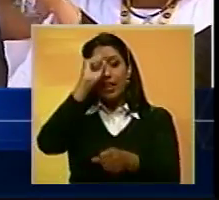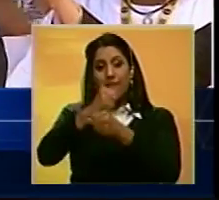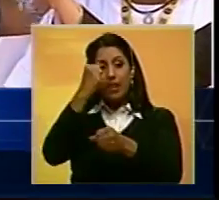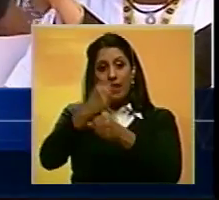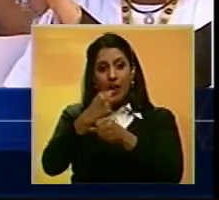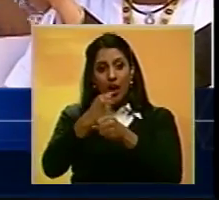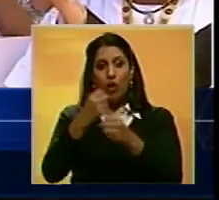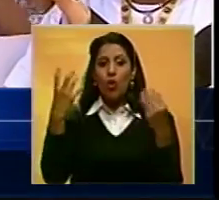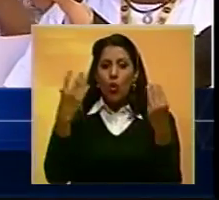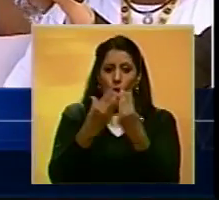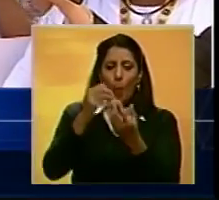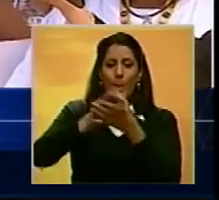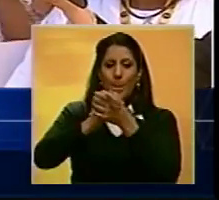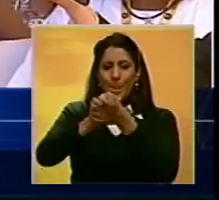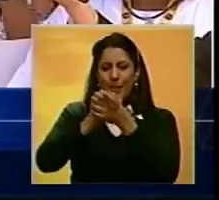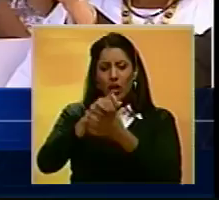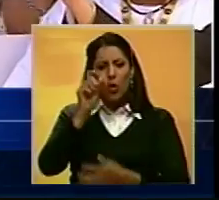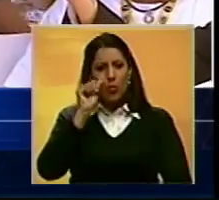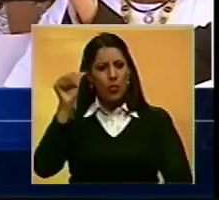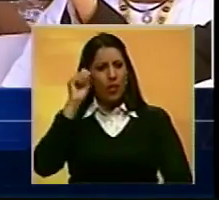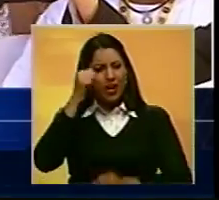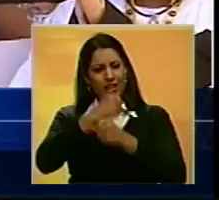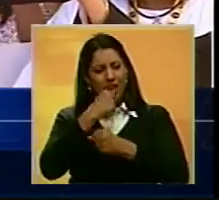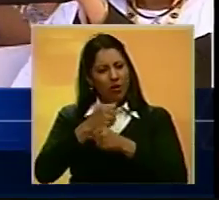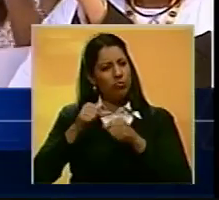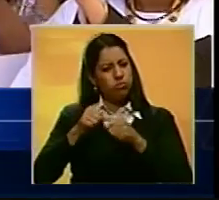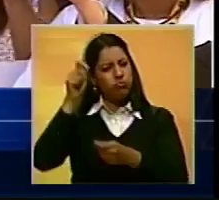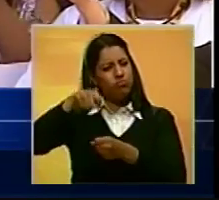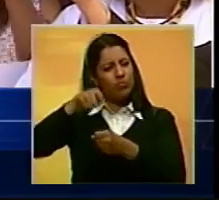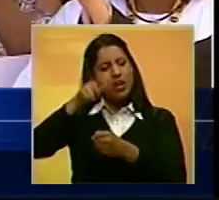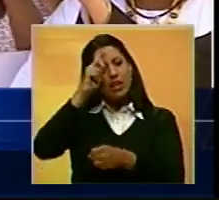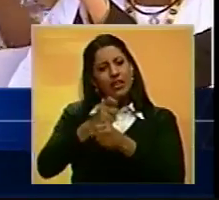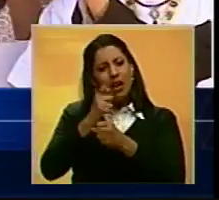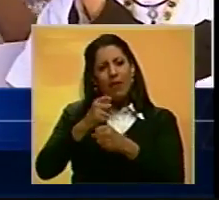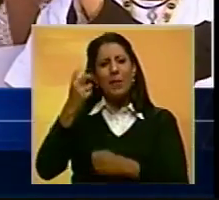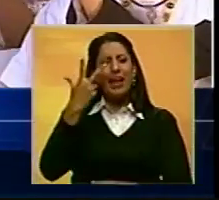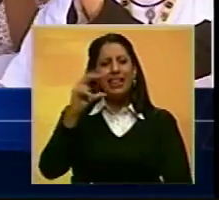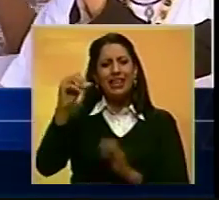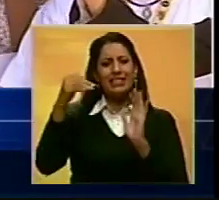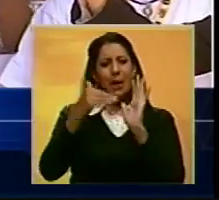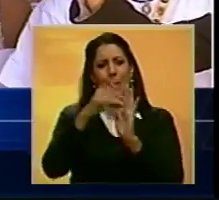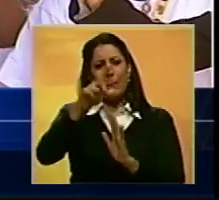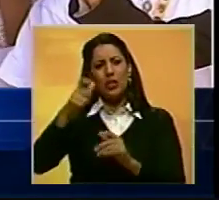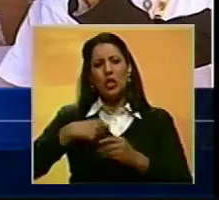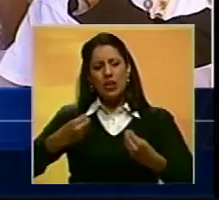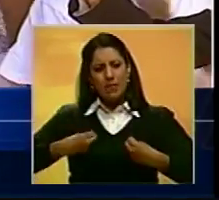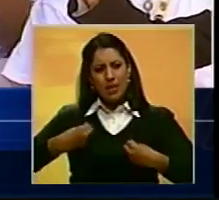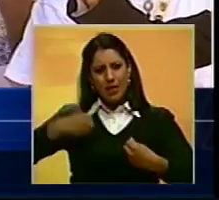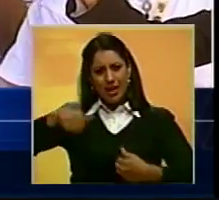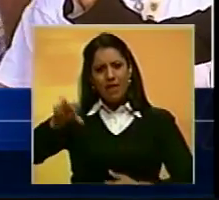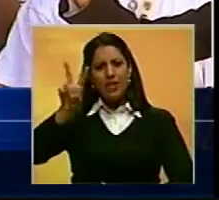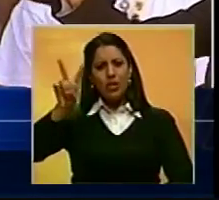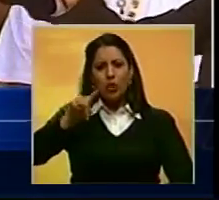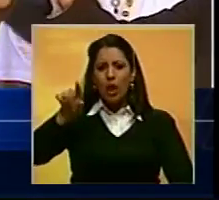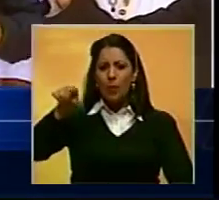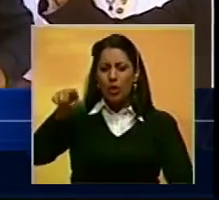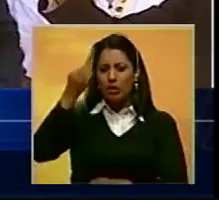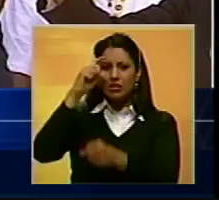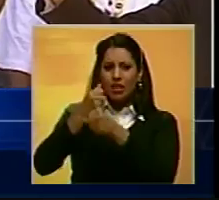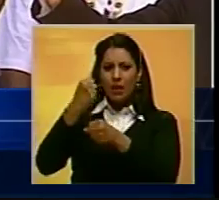trabajando con mis compañeras y compañeros de trabajo, los más de 30.000 que hacemos vida en Venezuela.